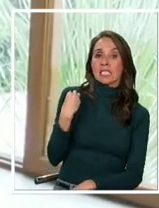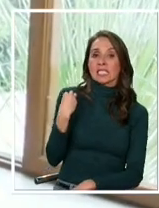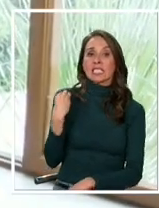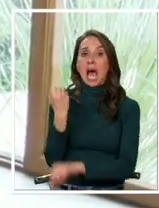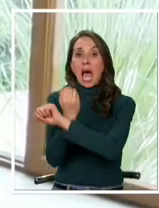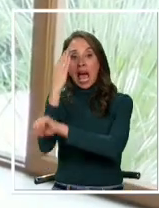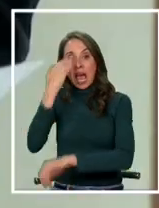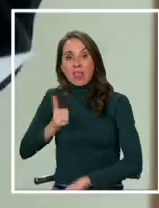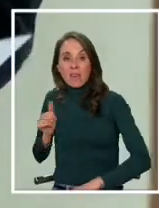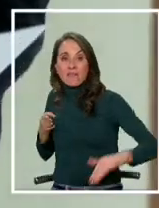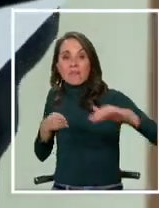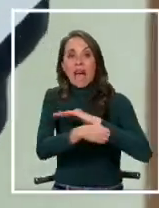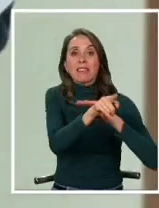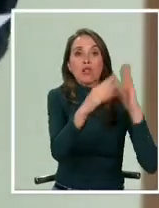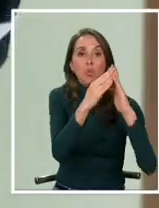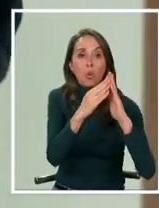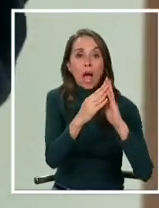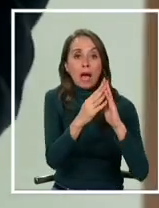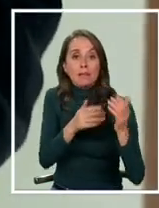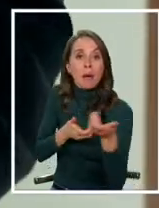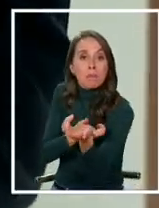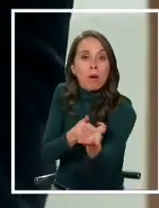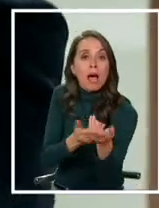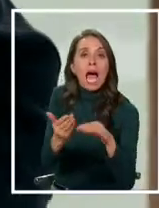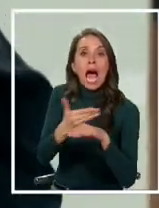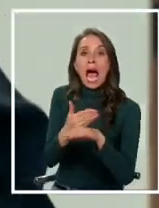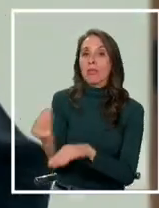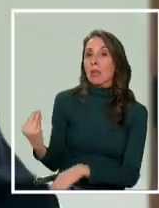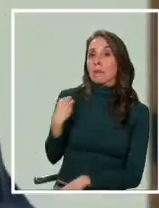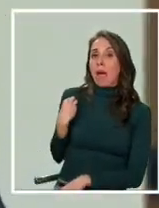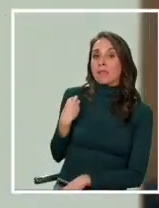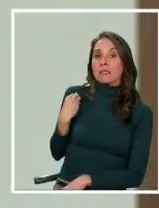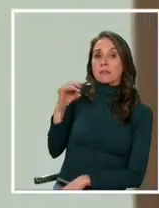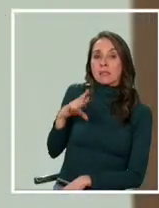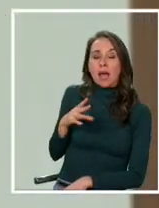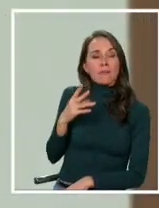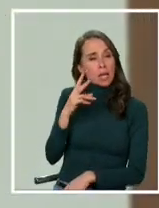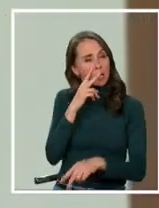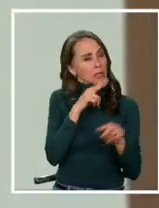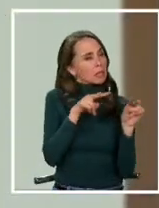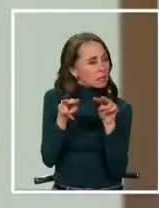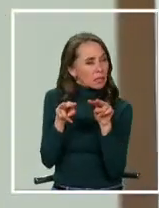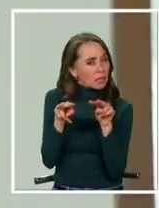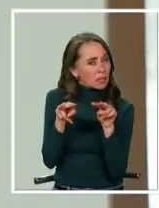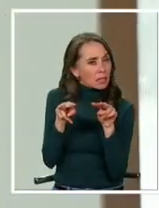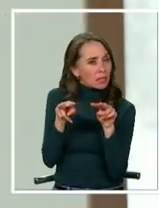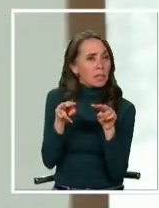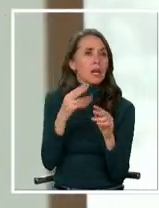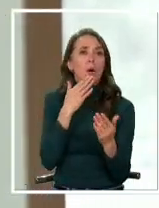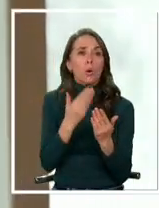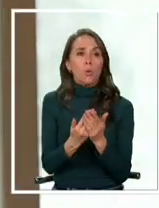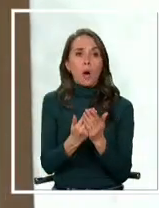allanamientos antes que estos se produjeran nos empezó a llamar la atención que cuando era personas